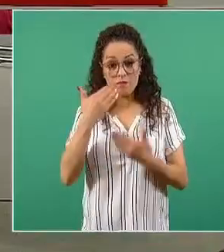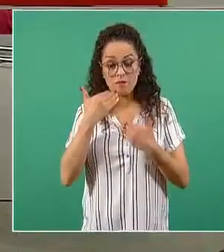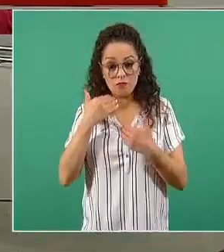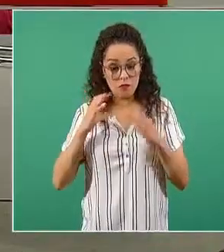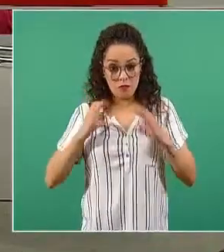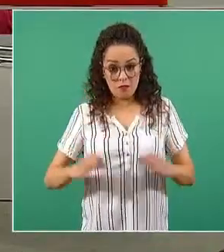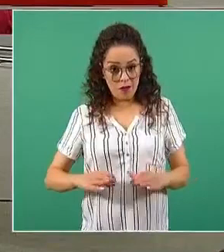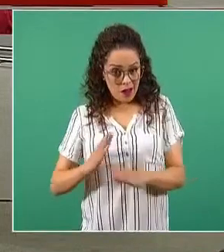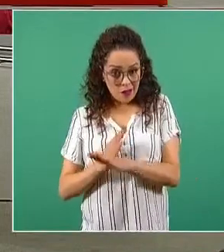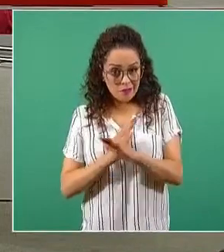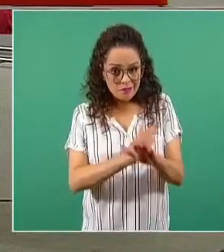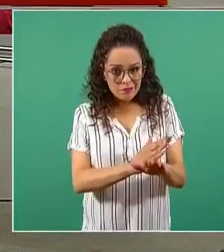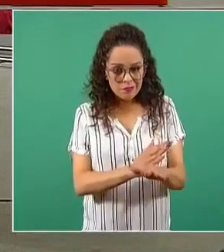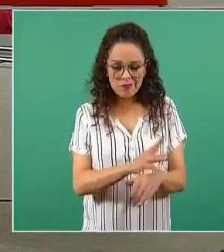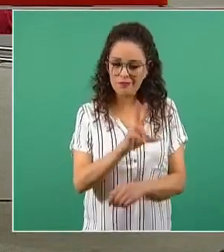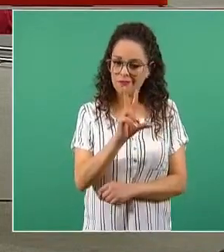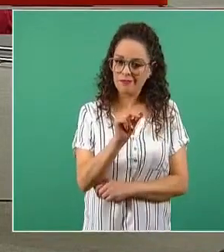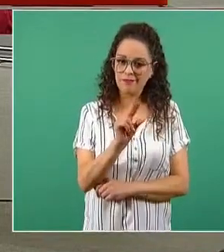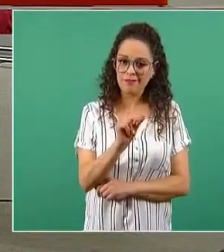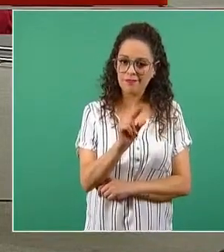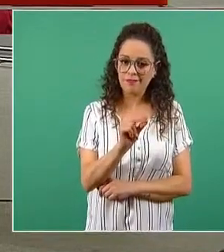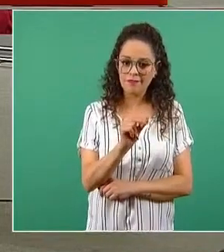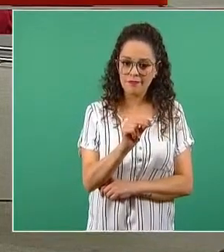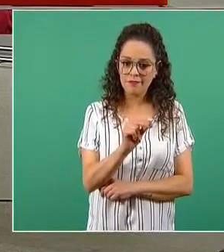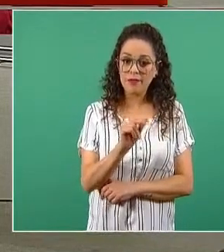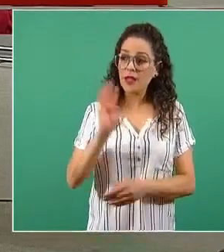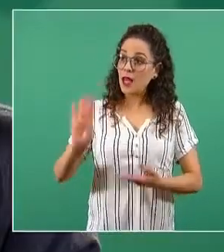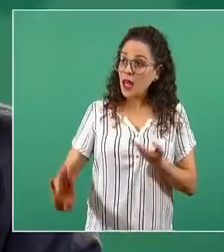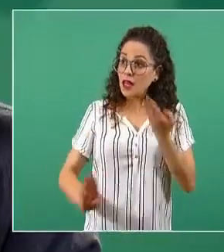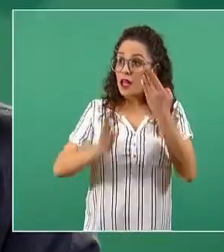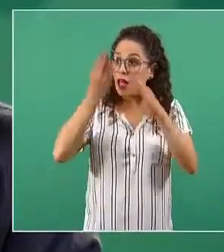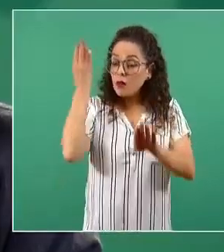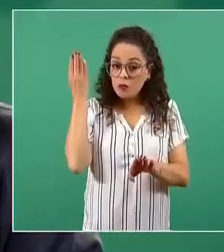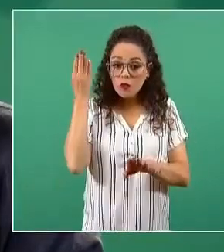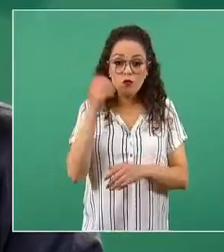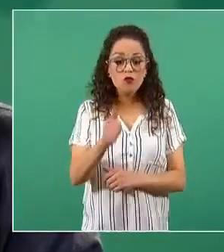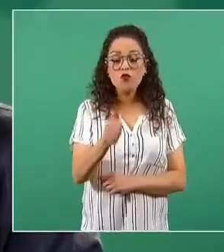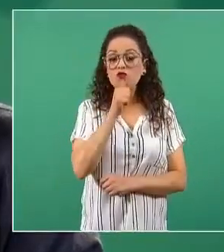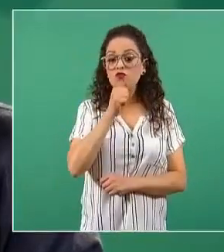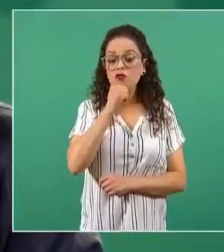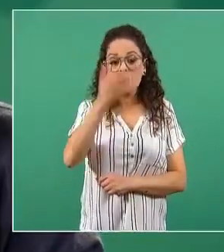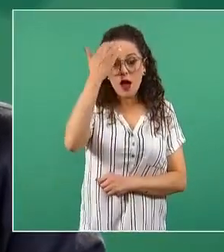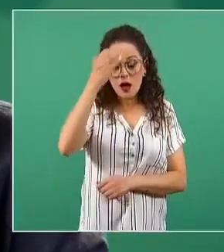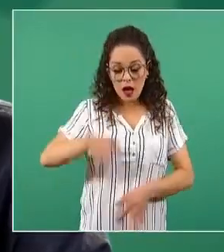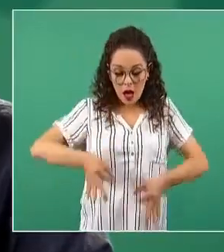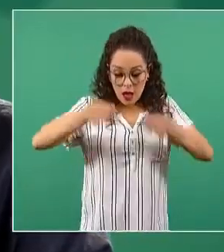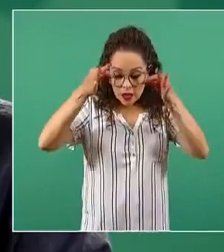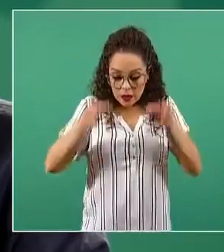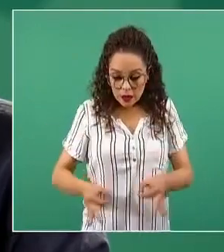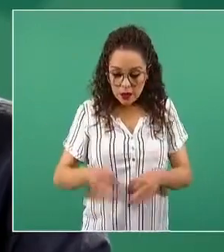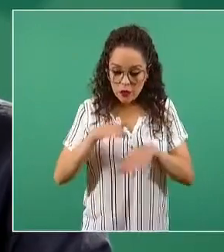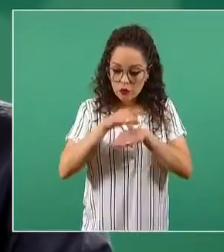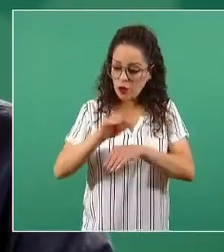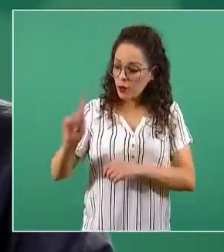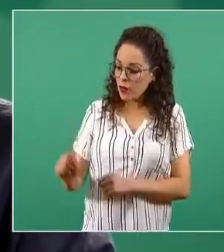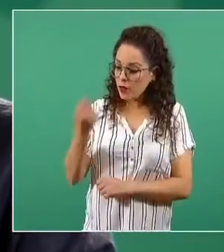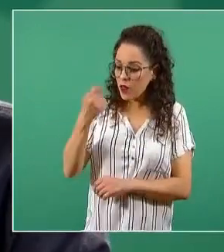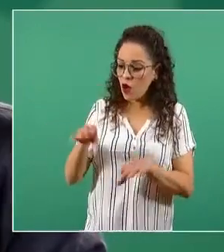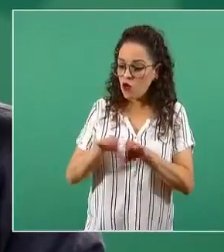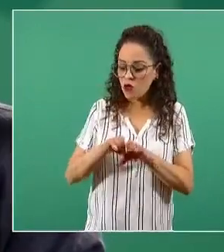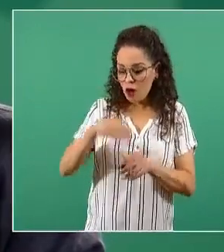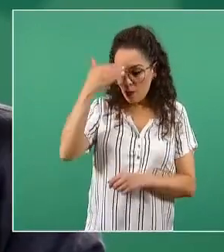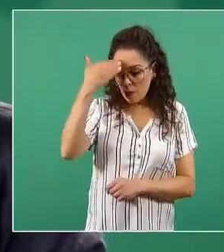inmunidad. Todavía es precaria, insisto, en el mundo entero, la tecnología de medir